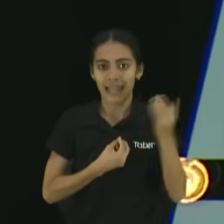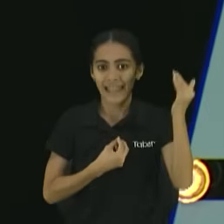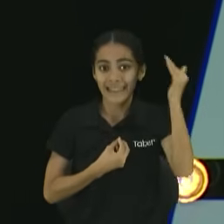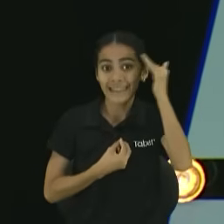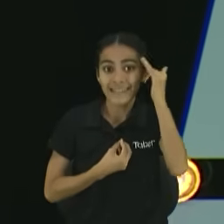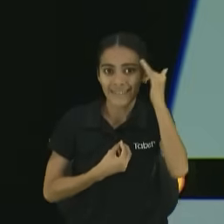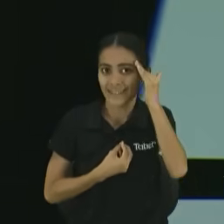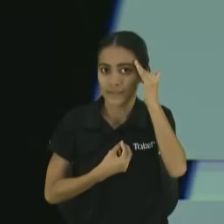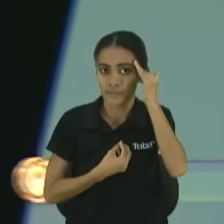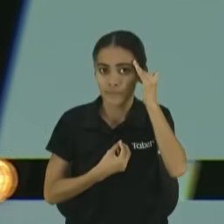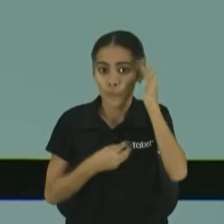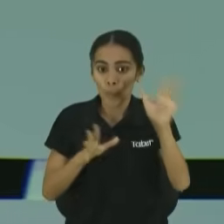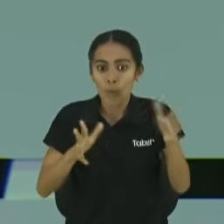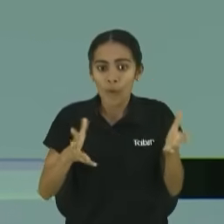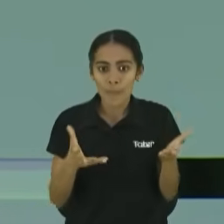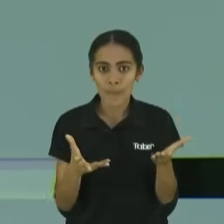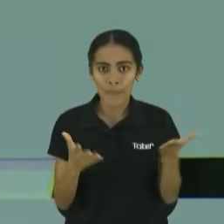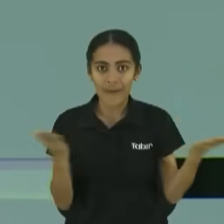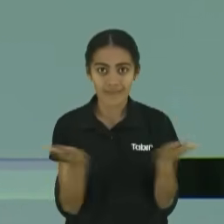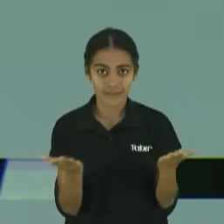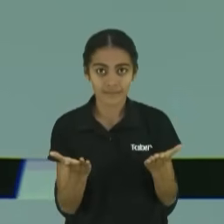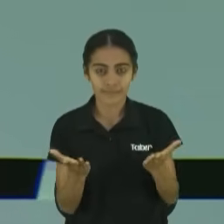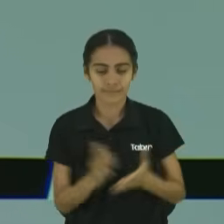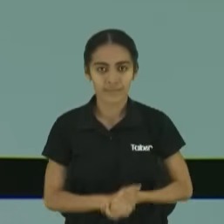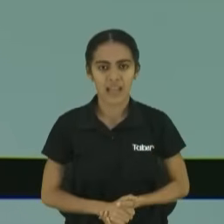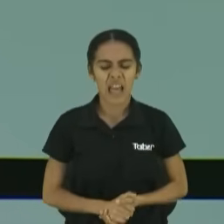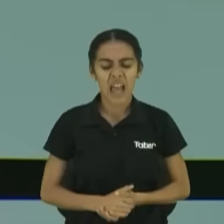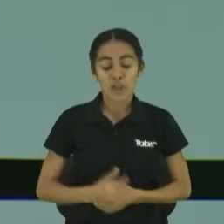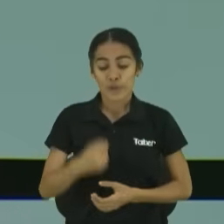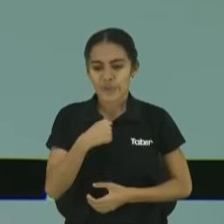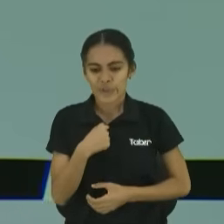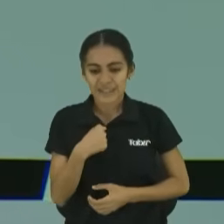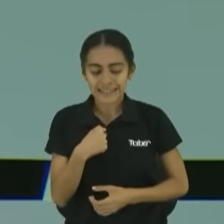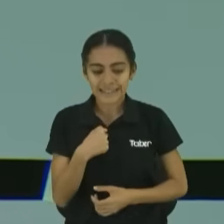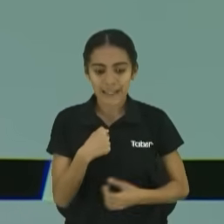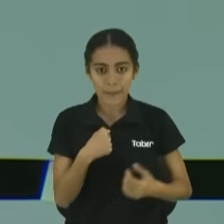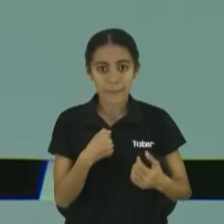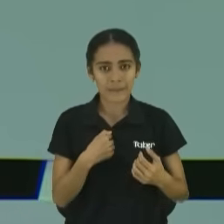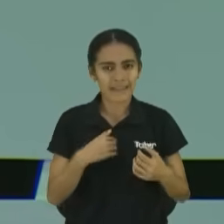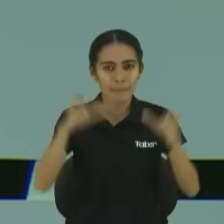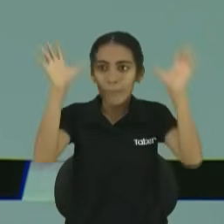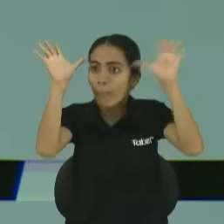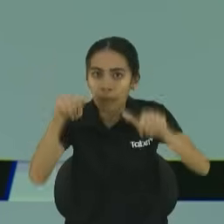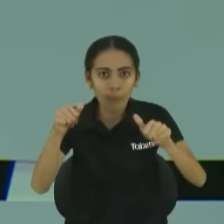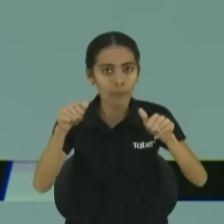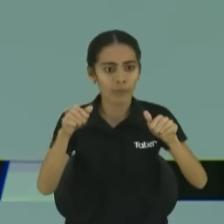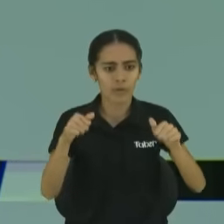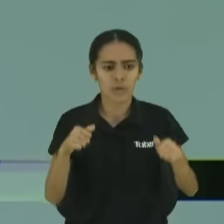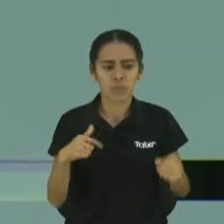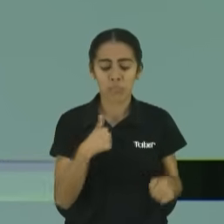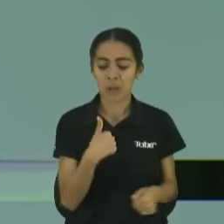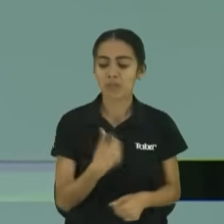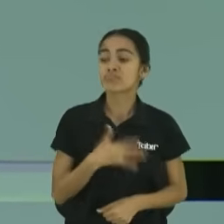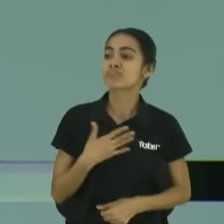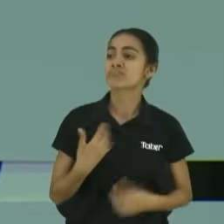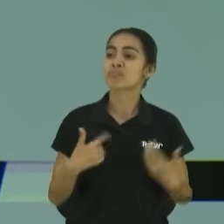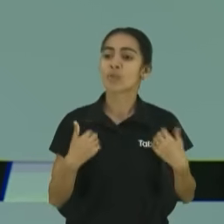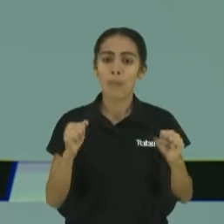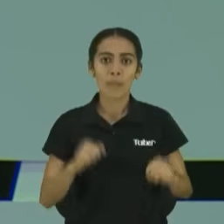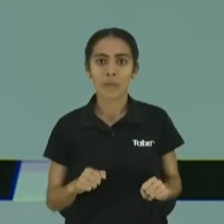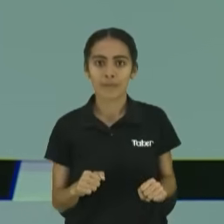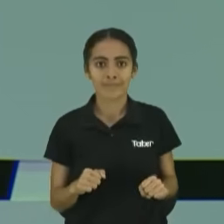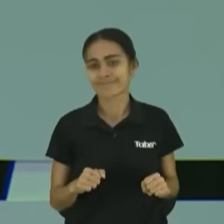todos pasamos por el camino del burro. Por lo menos yo he pasado varias veces. Que creo que lo que sucede es porque yo lo hago suceder. Dios dice, no,